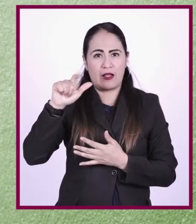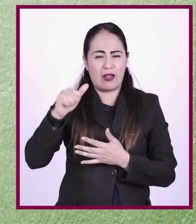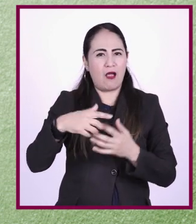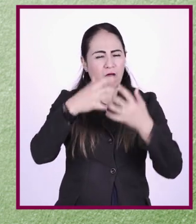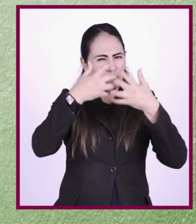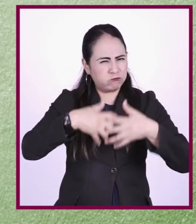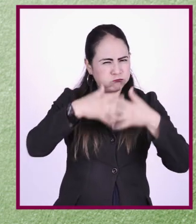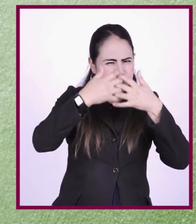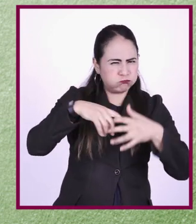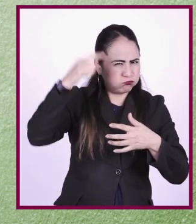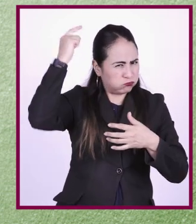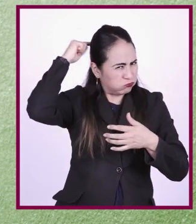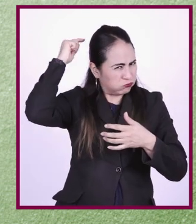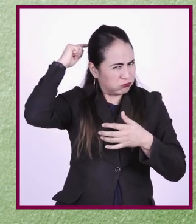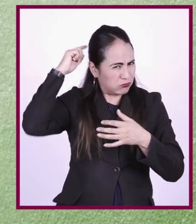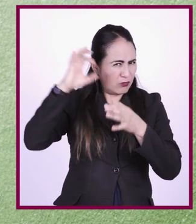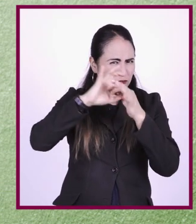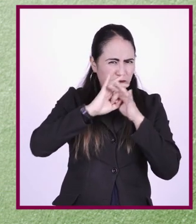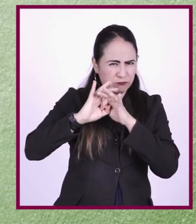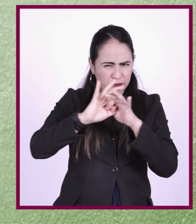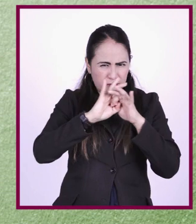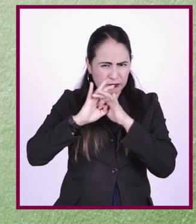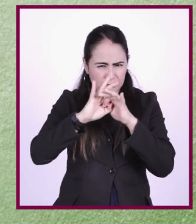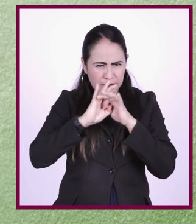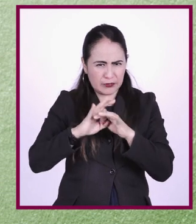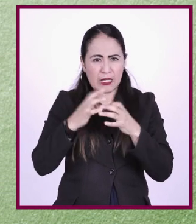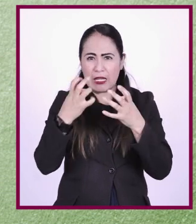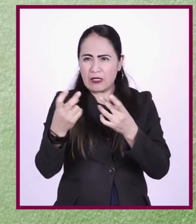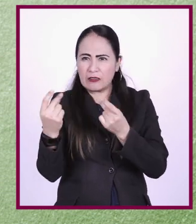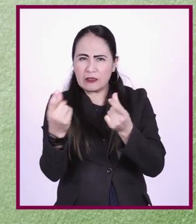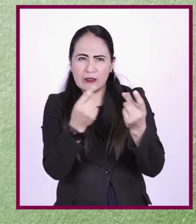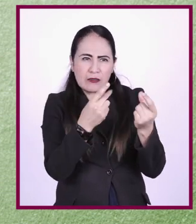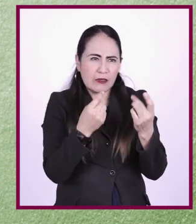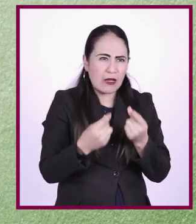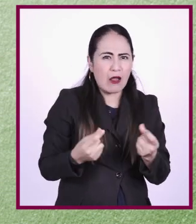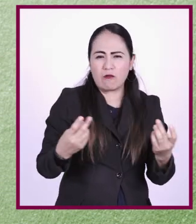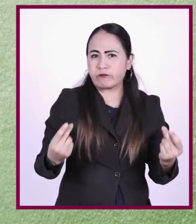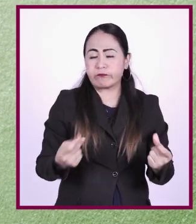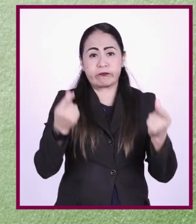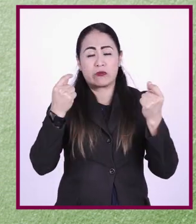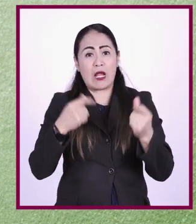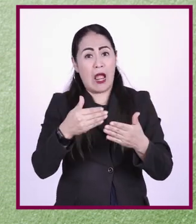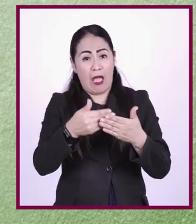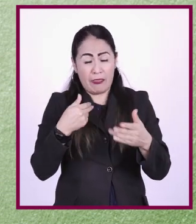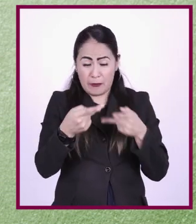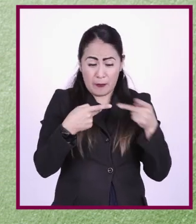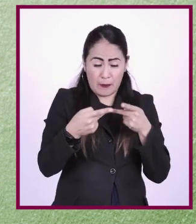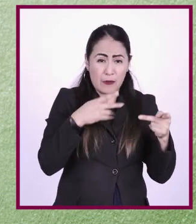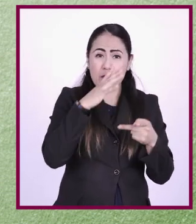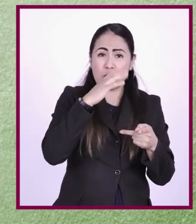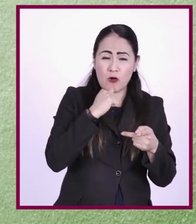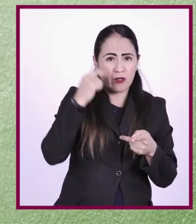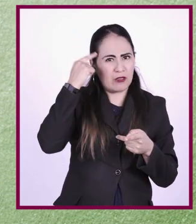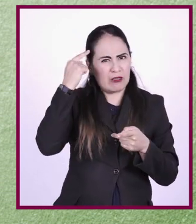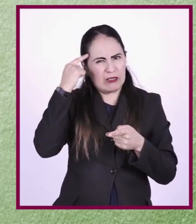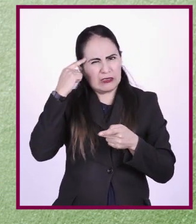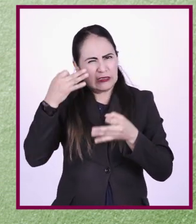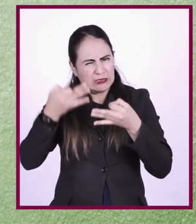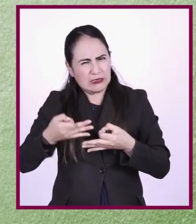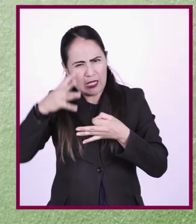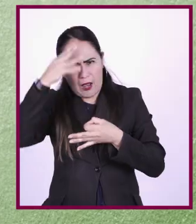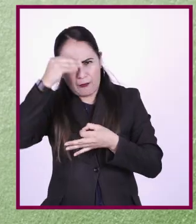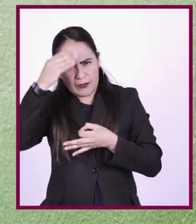tronco cerebral, que es nuestro cerebro reptiliano, que es reactivo e involuntario, y no con el córtex, que es el área